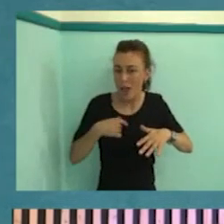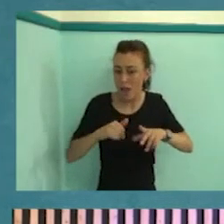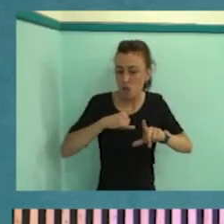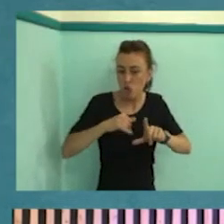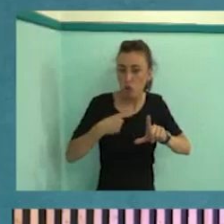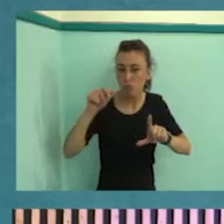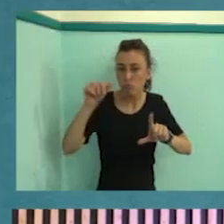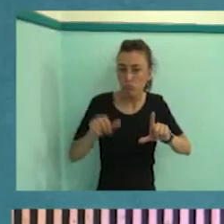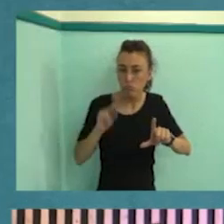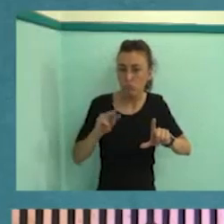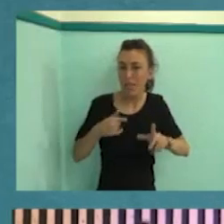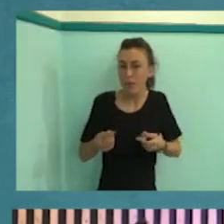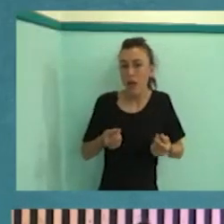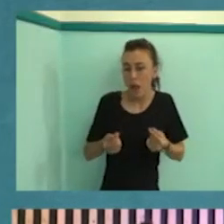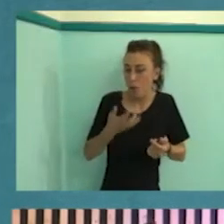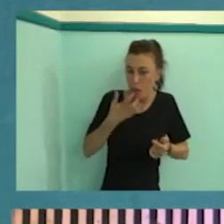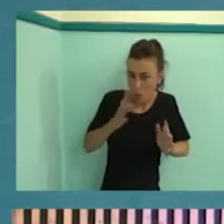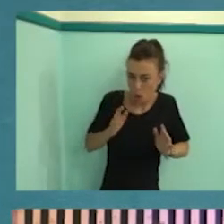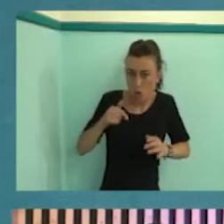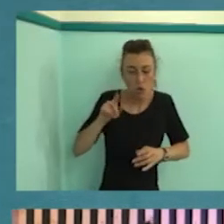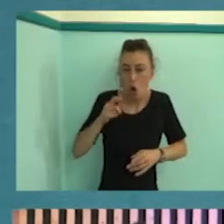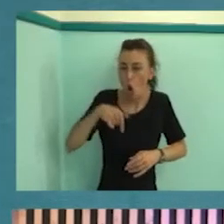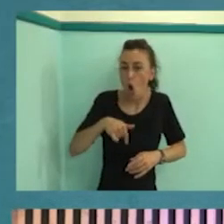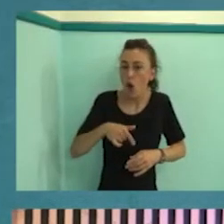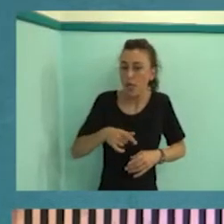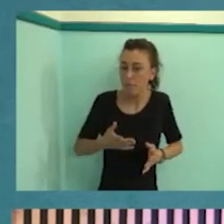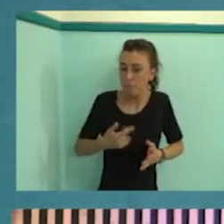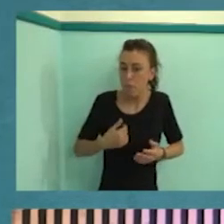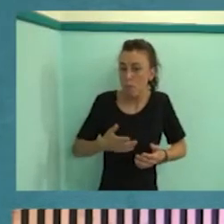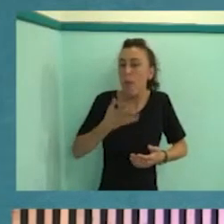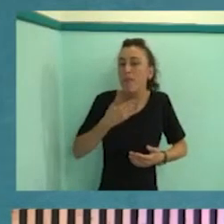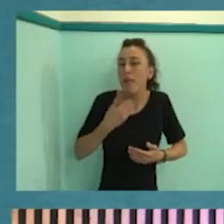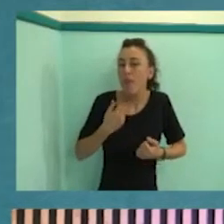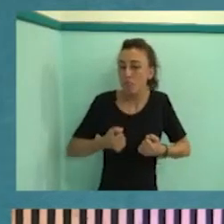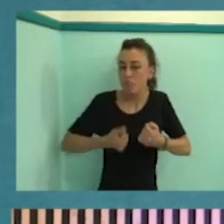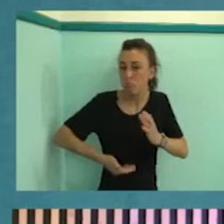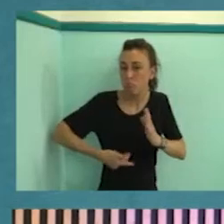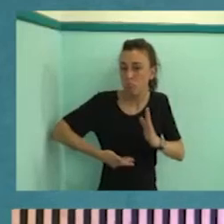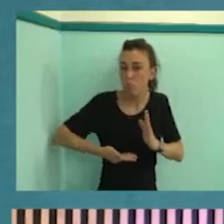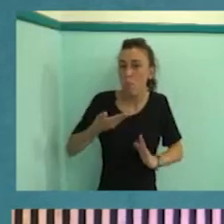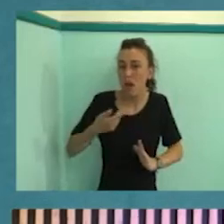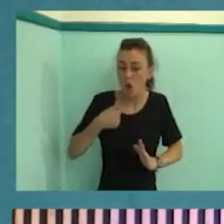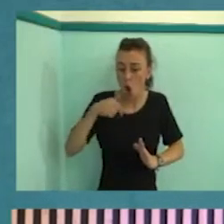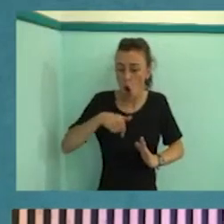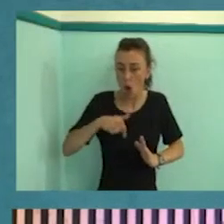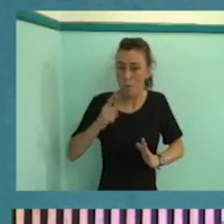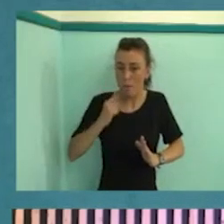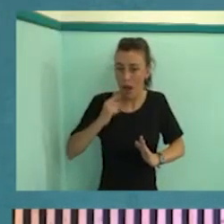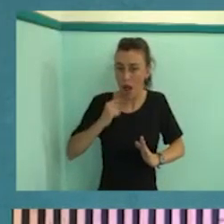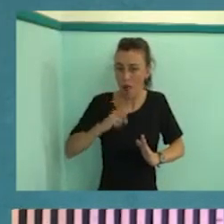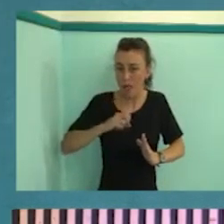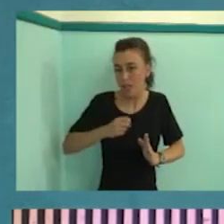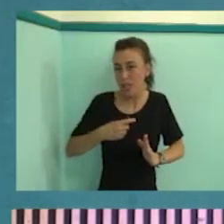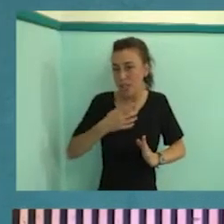eh No hoy no me apetece hoy me apetece recargar pilas no hoy Mira pues hoy por ejemplo a mí hoy he empezado mi sangrado mensual entonces a mí hoy me apetecía